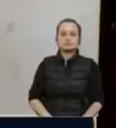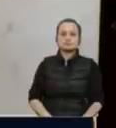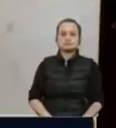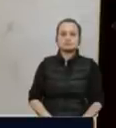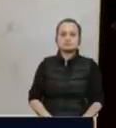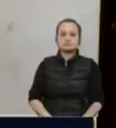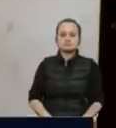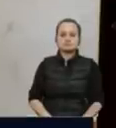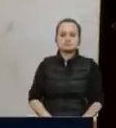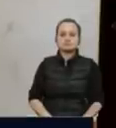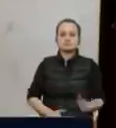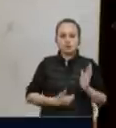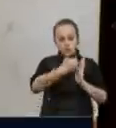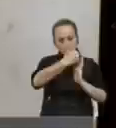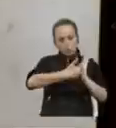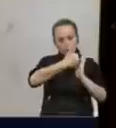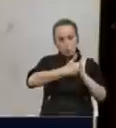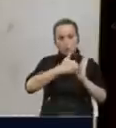COMPES